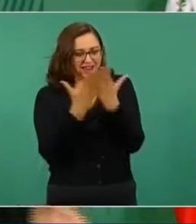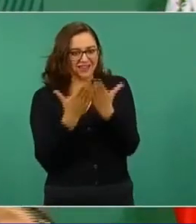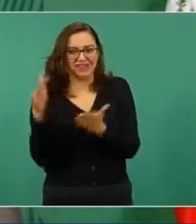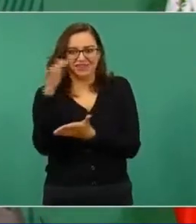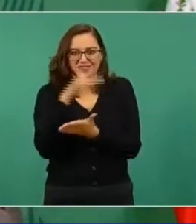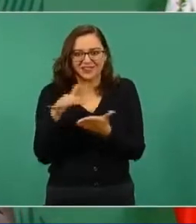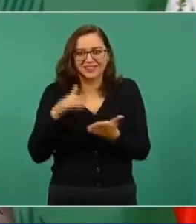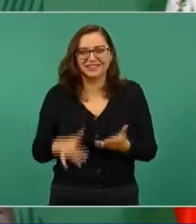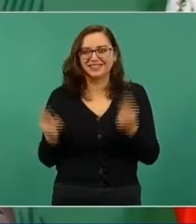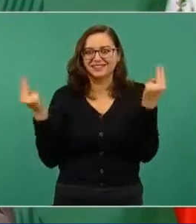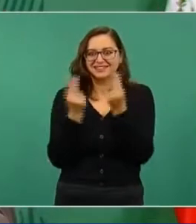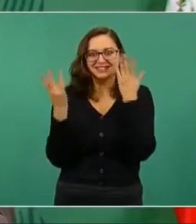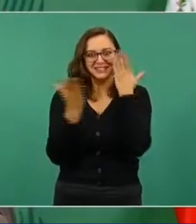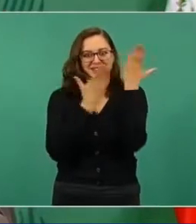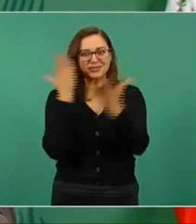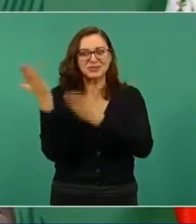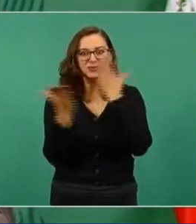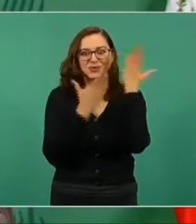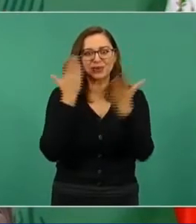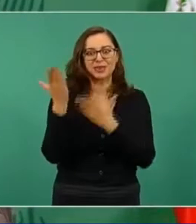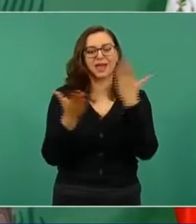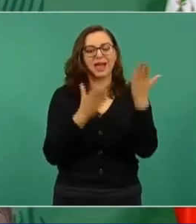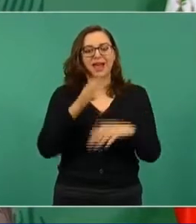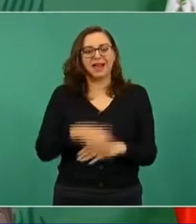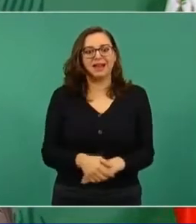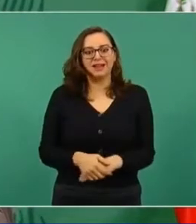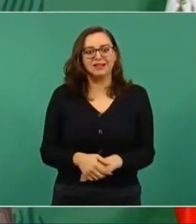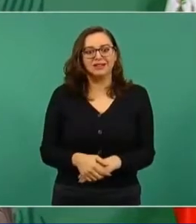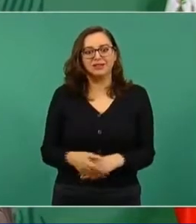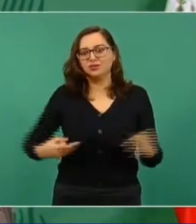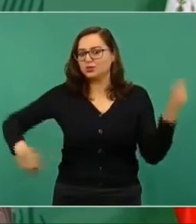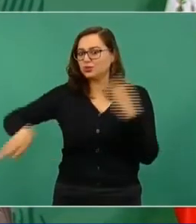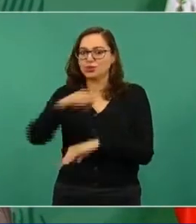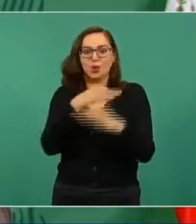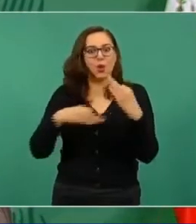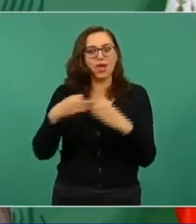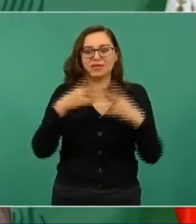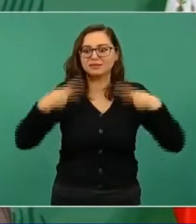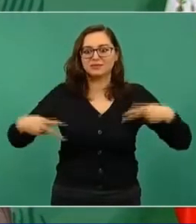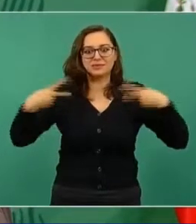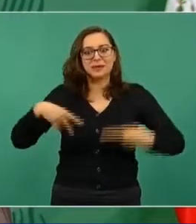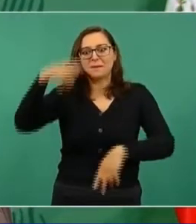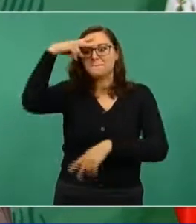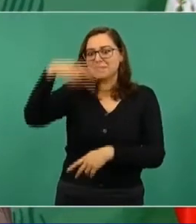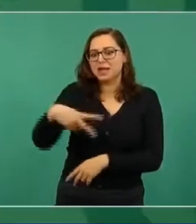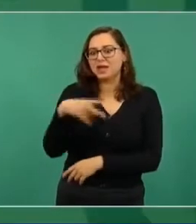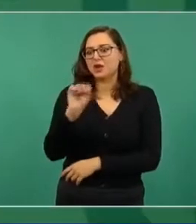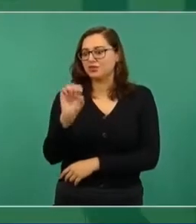pueblos y en los que nos enseñaron las maestras, los maestros,